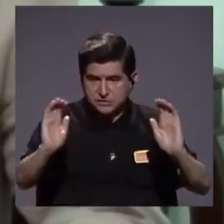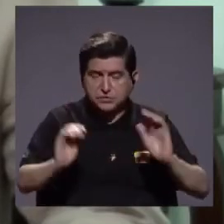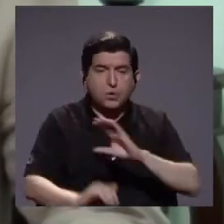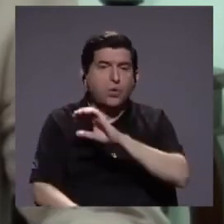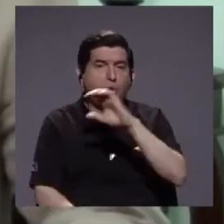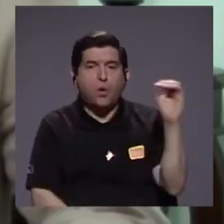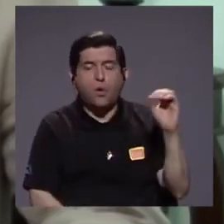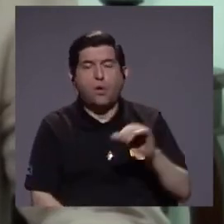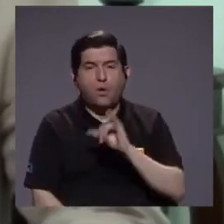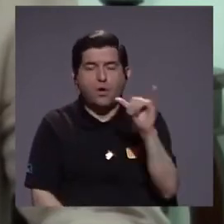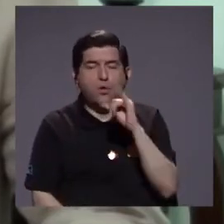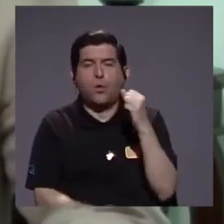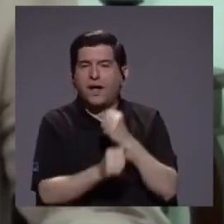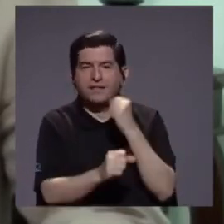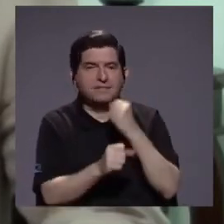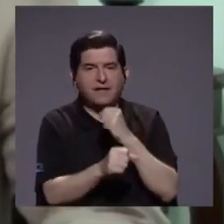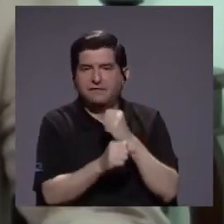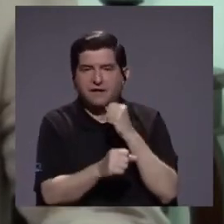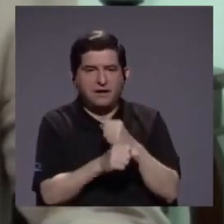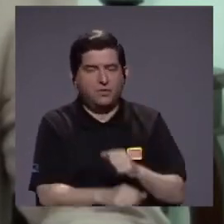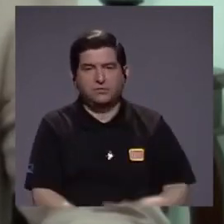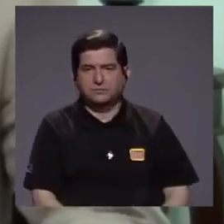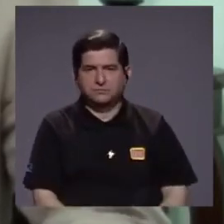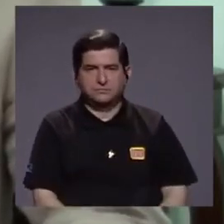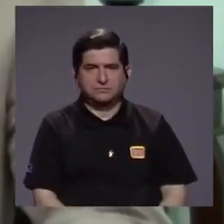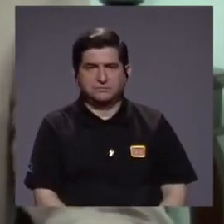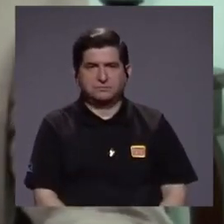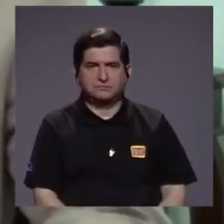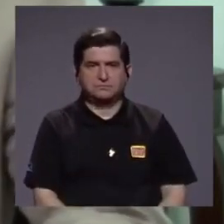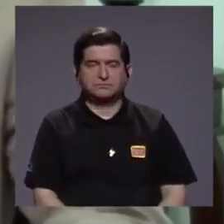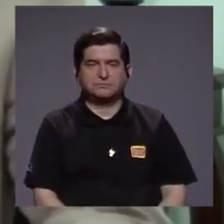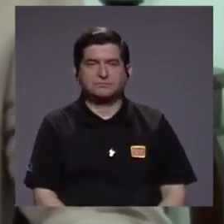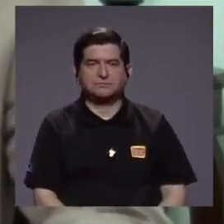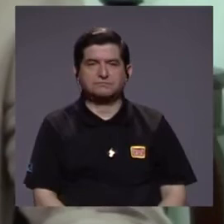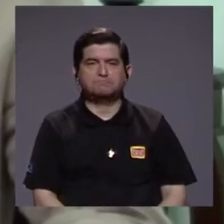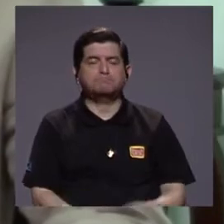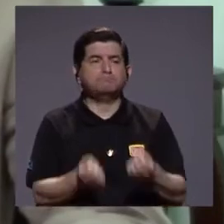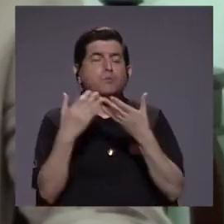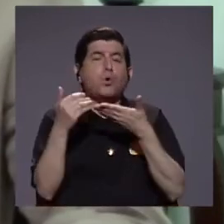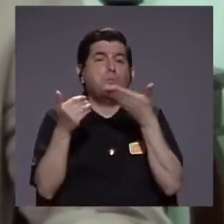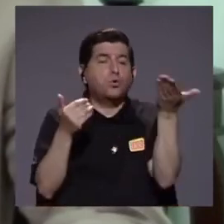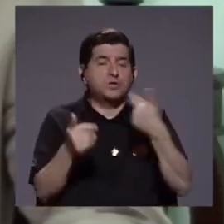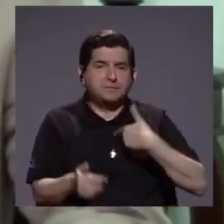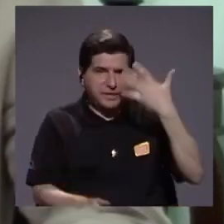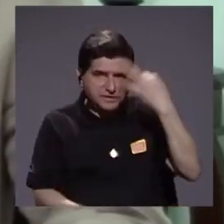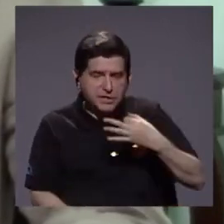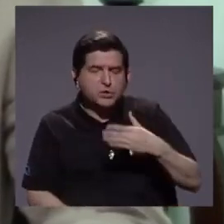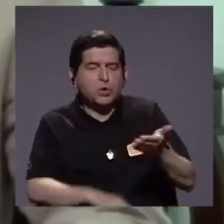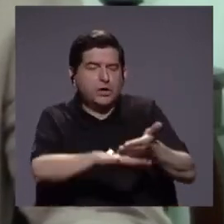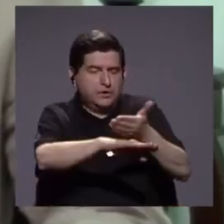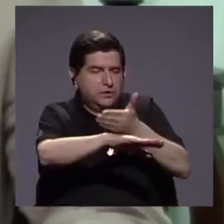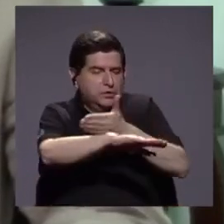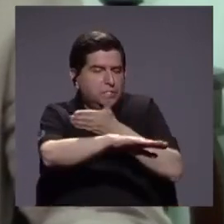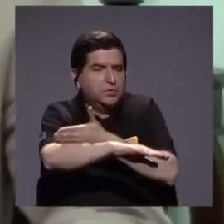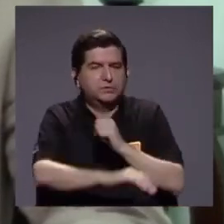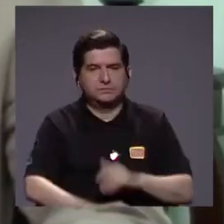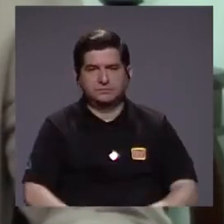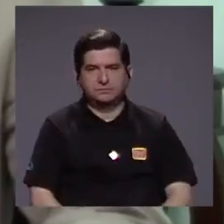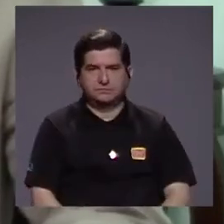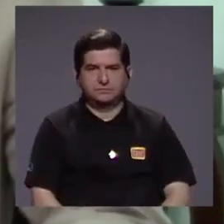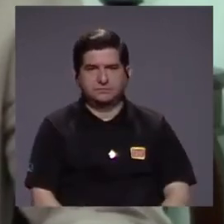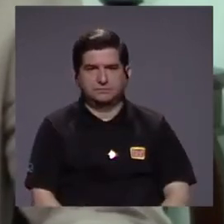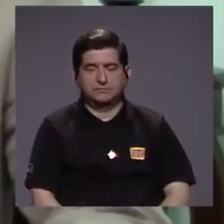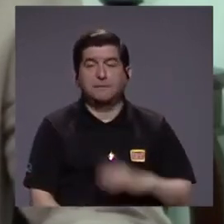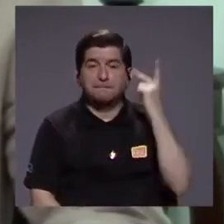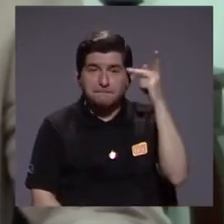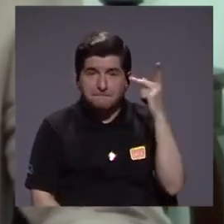o porque también trabajan al mismo tiempo. Entonces, hay muchos aspectos en los cuales mejorar y